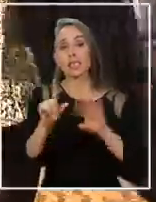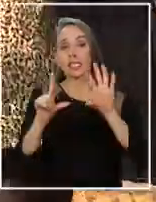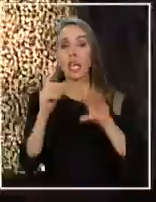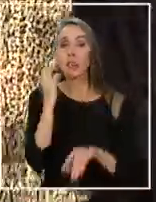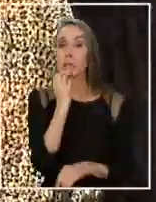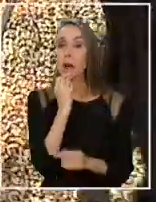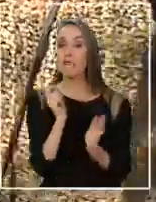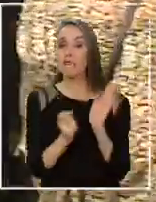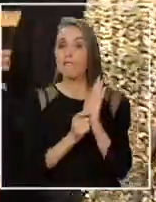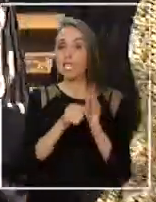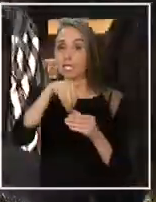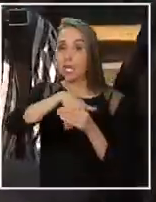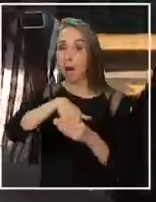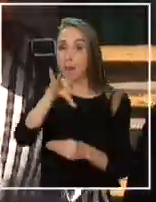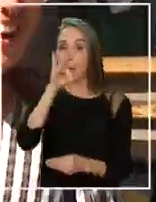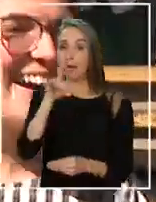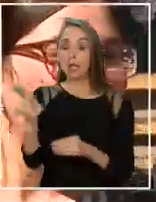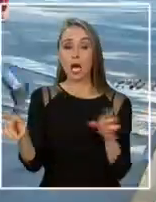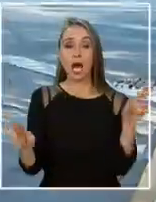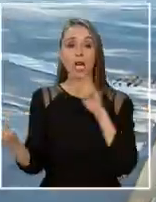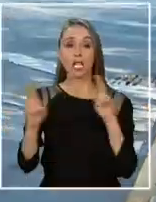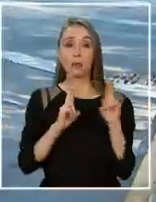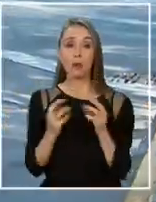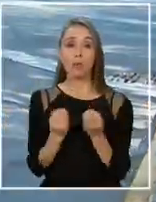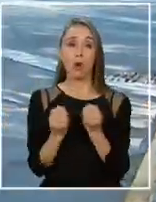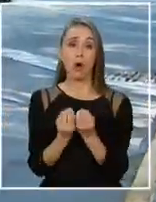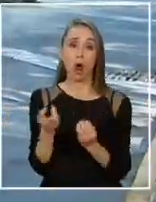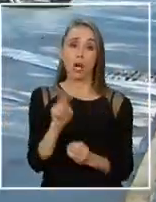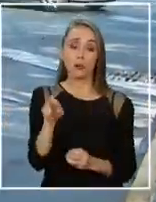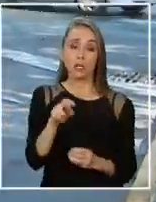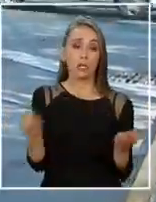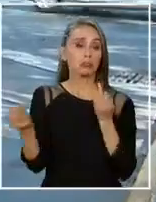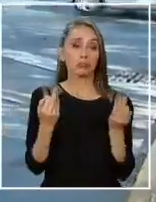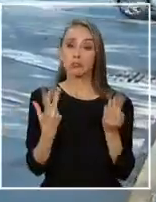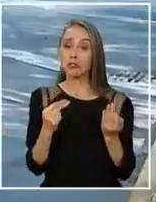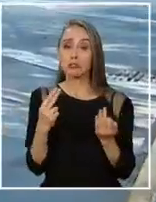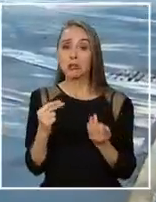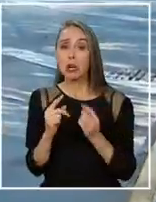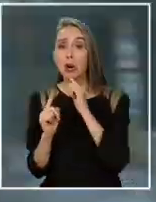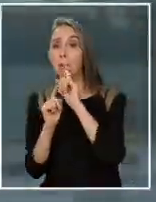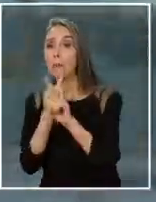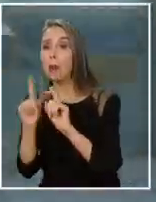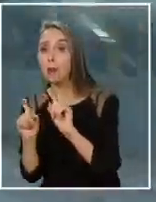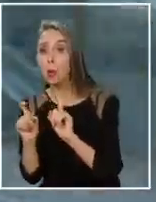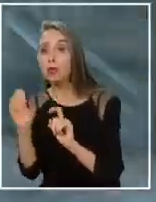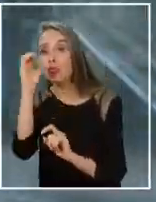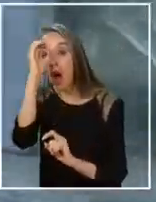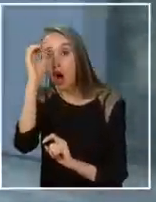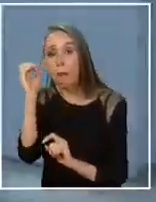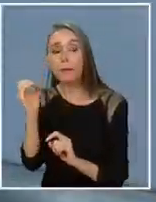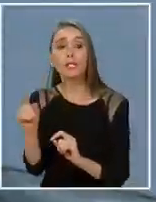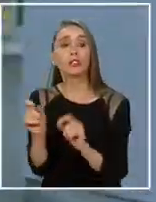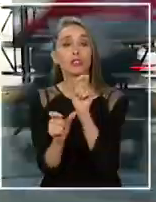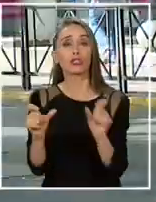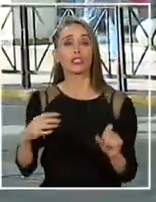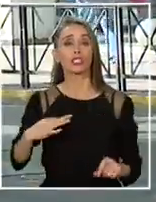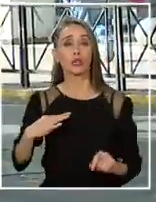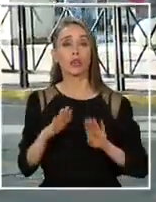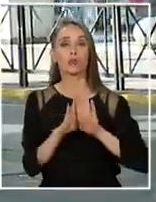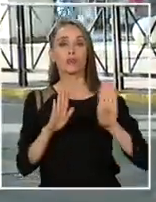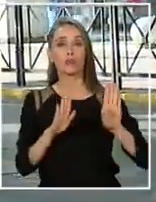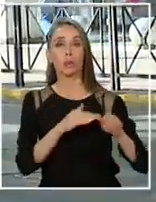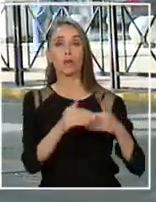mayo es la fecha de la elección y este tipo de respuestas se repite. Las encuestas de opinión también reflejan la distancia entre la ciudadanía